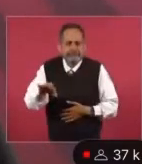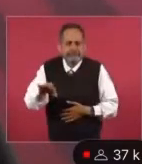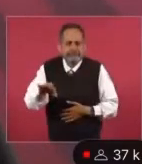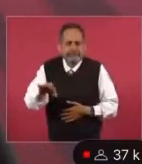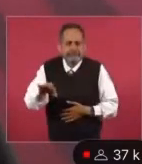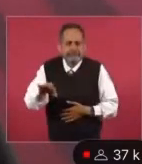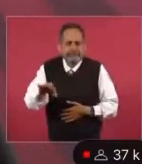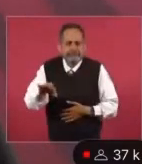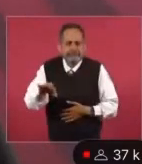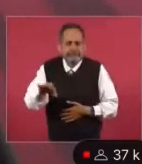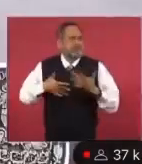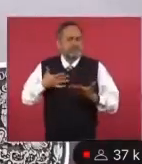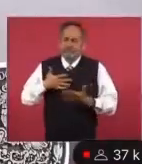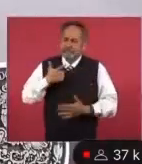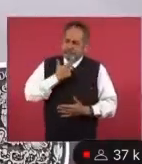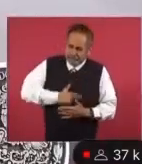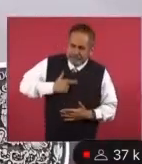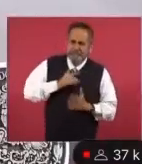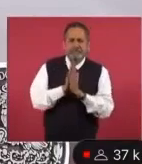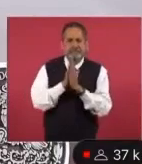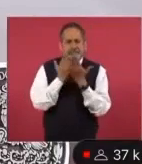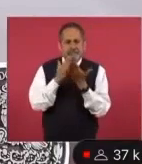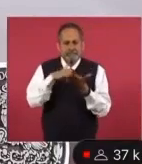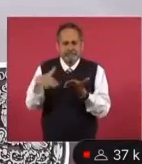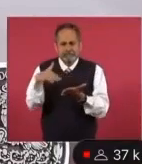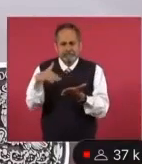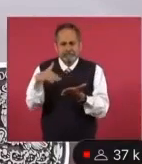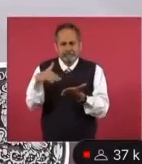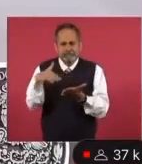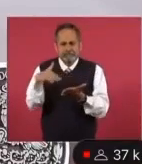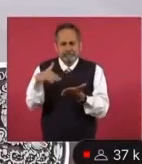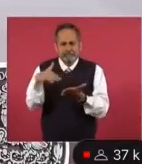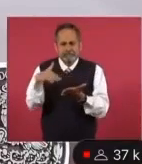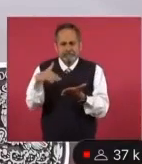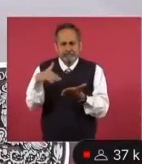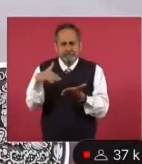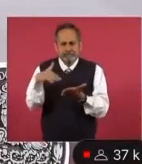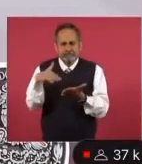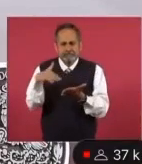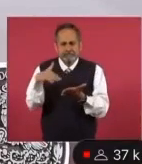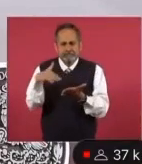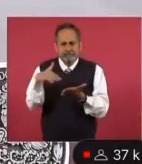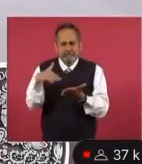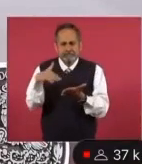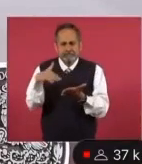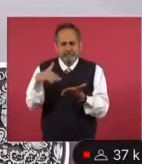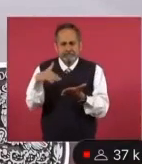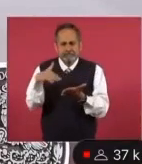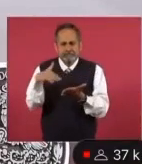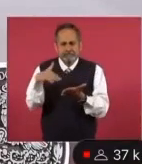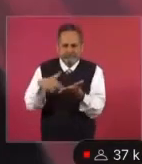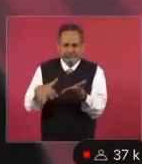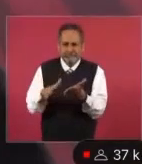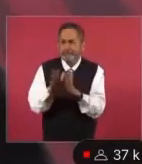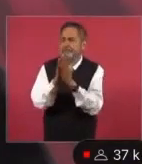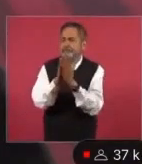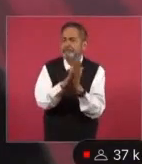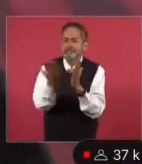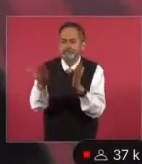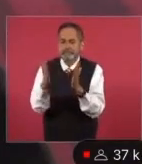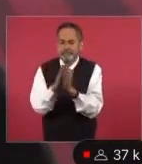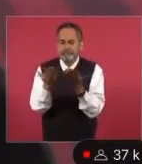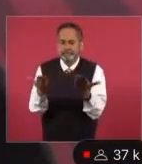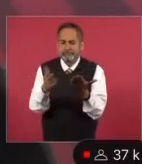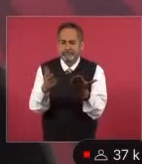bastante, bastante interesante y sobre todo rescatable. Este proyecto que ella llevó durante